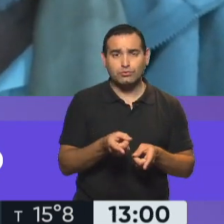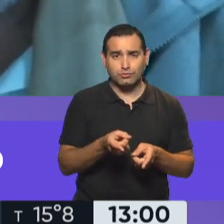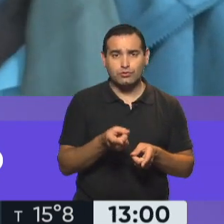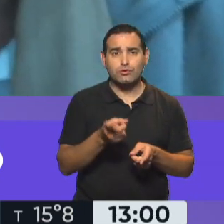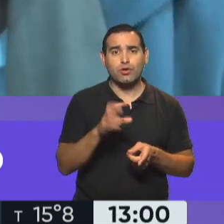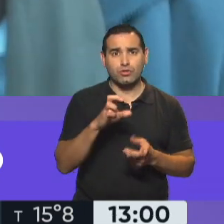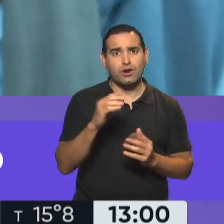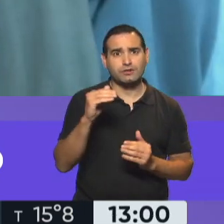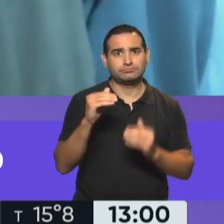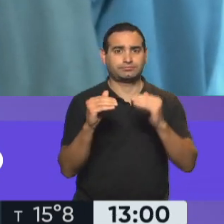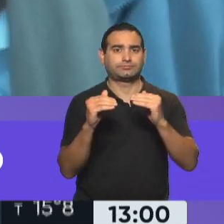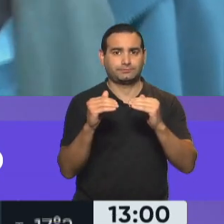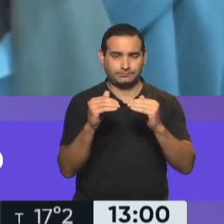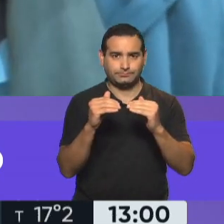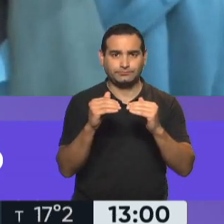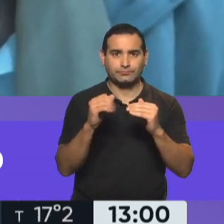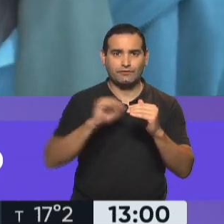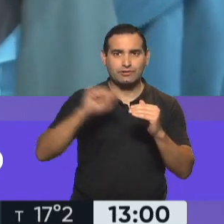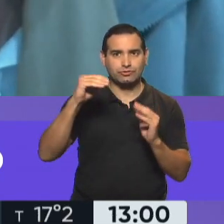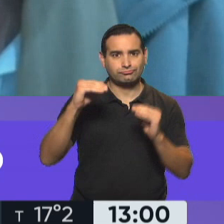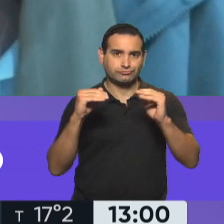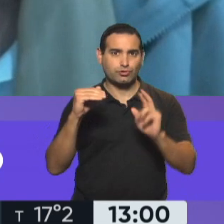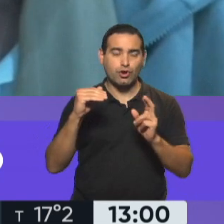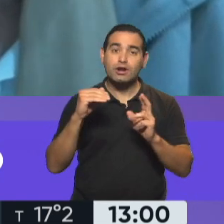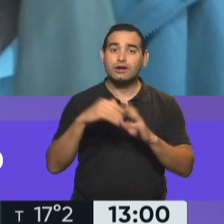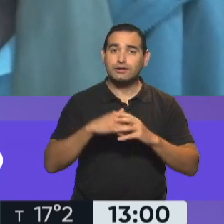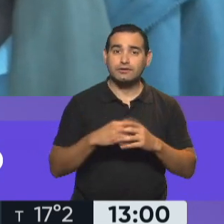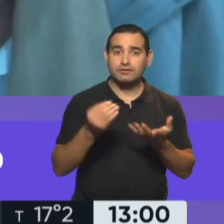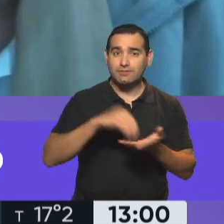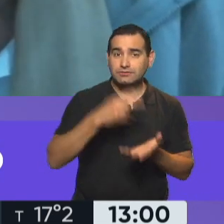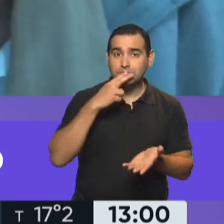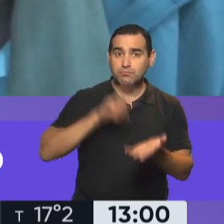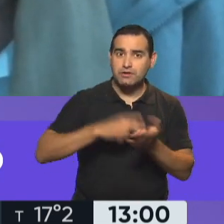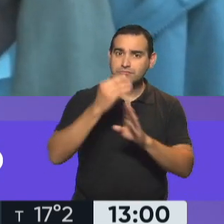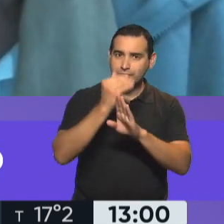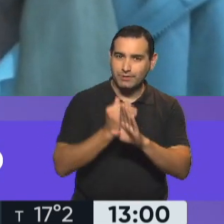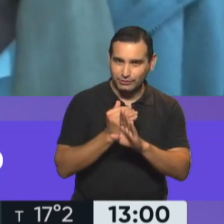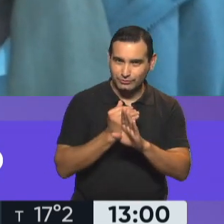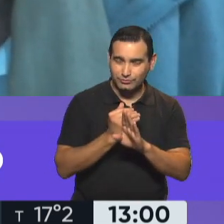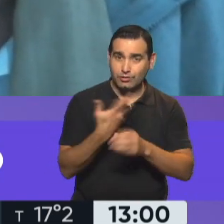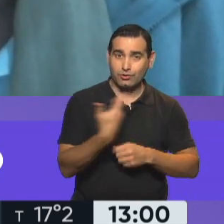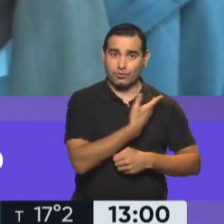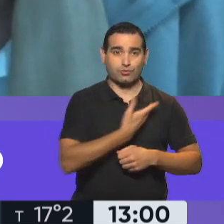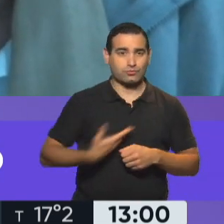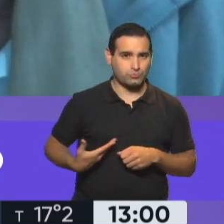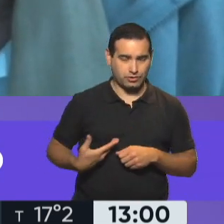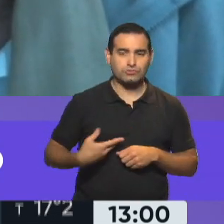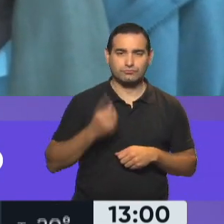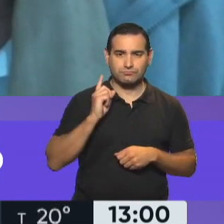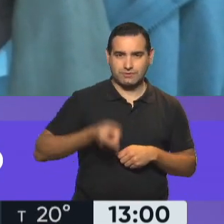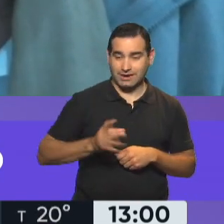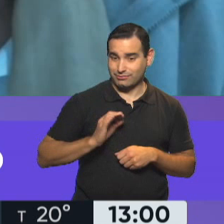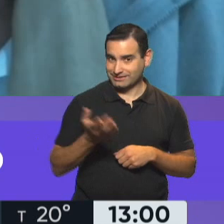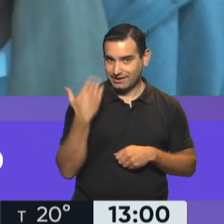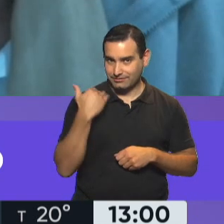le ha ganado por algunos puntos a la inflación y la baja en las retenciones que, recordemos, el gobierno aplicó el año